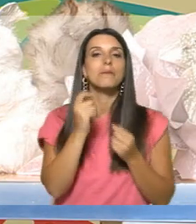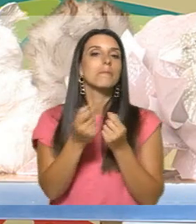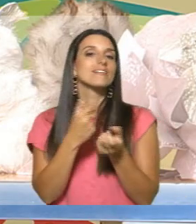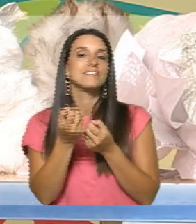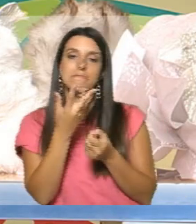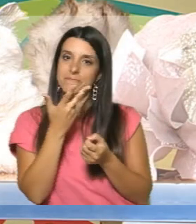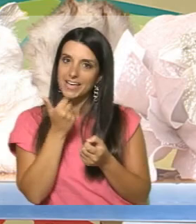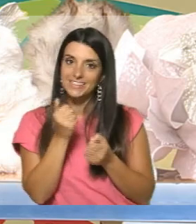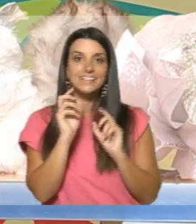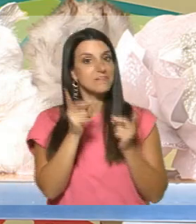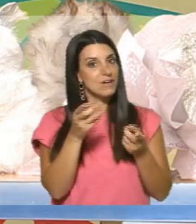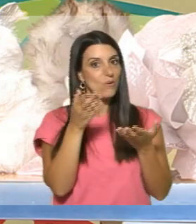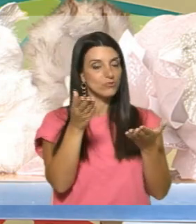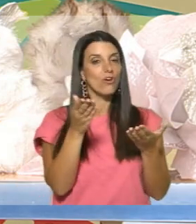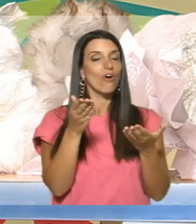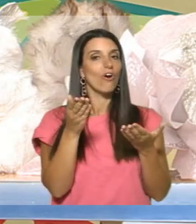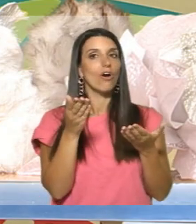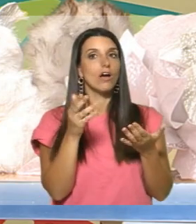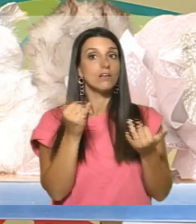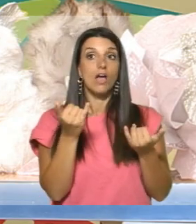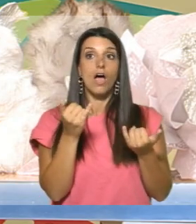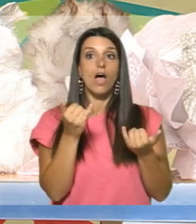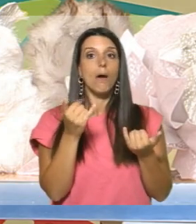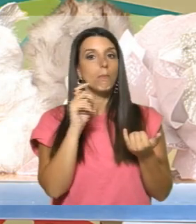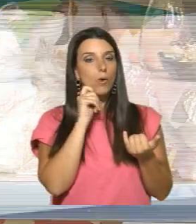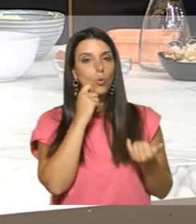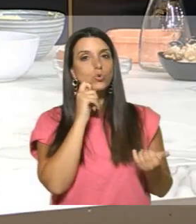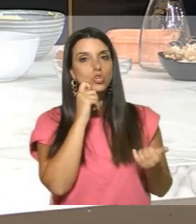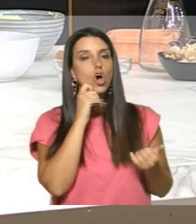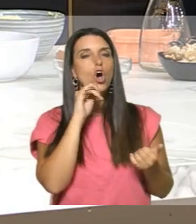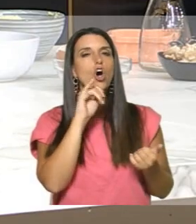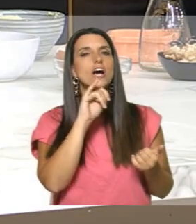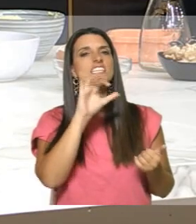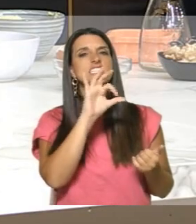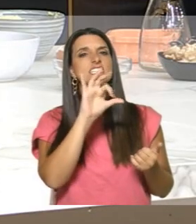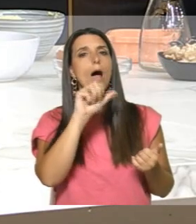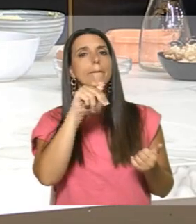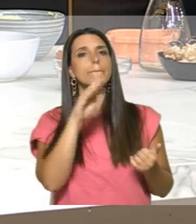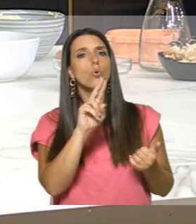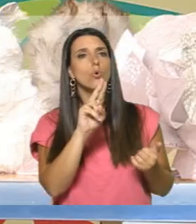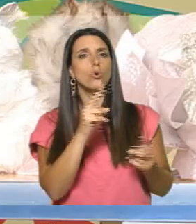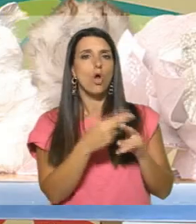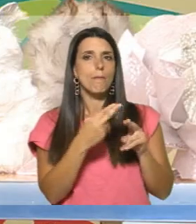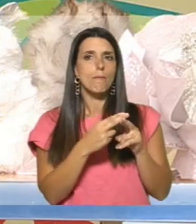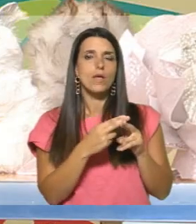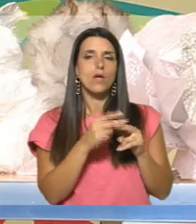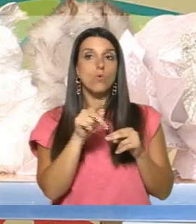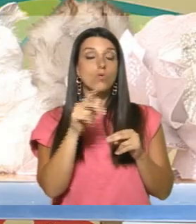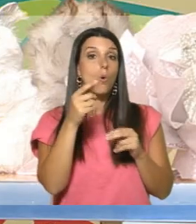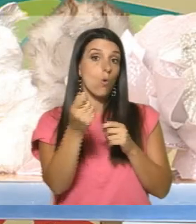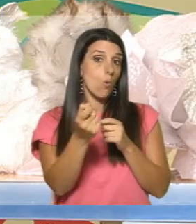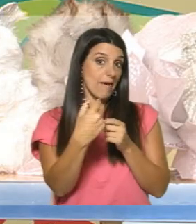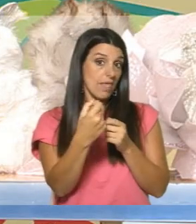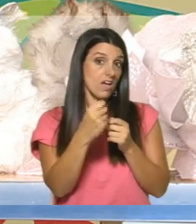mensajes. Así que también ahí descubrimos sagú. Me gustó. No conocía, pero para nada. Excelente. Mirá, nos podés enviar la receta y un día quizás